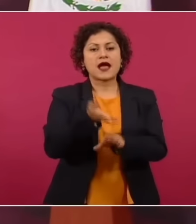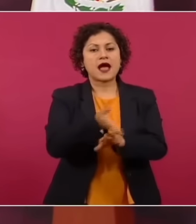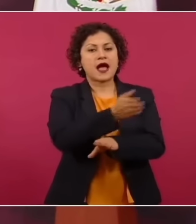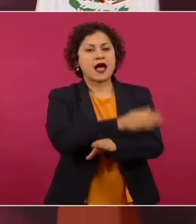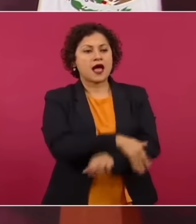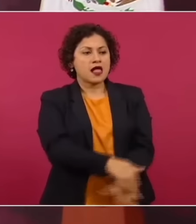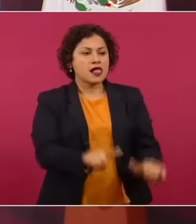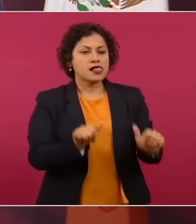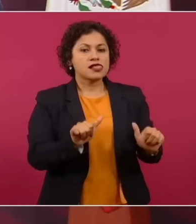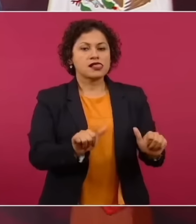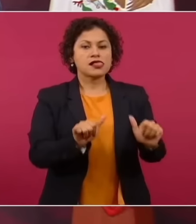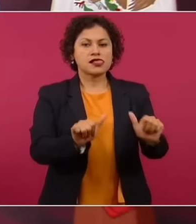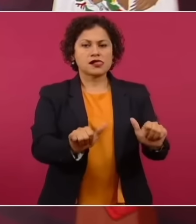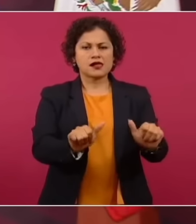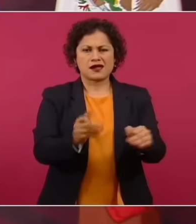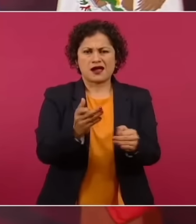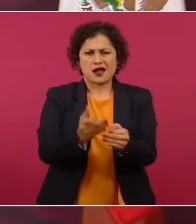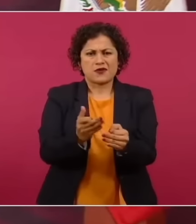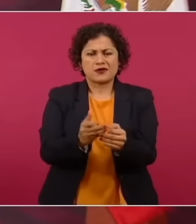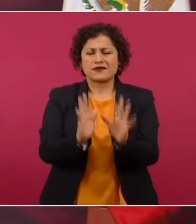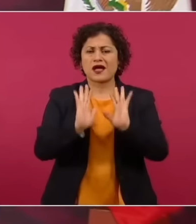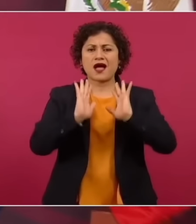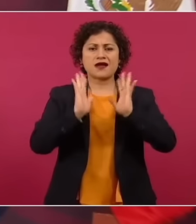la vida pública es cada vez más pública.